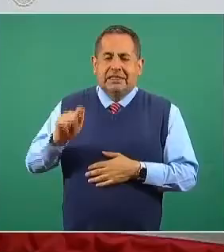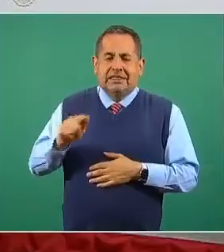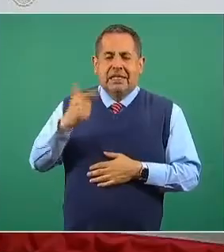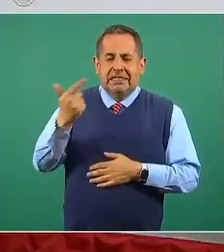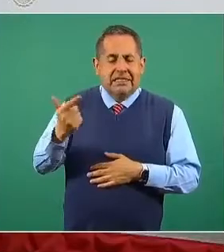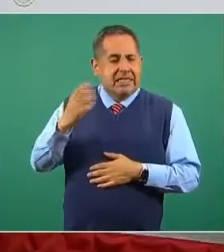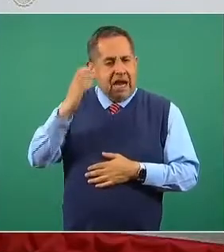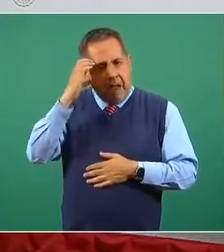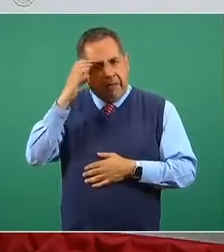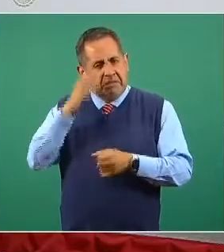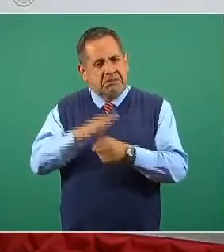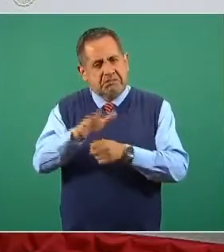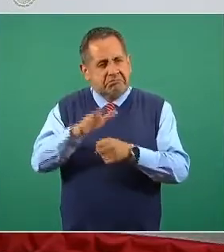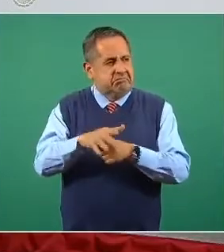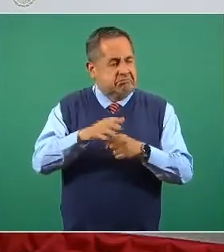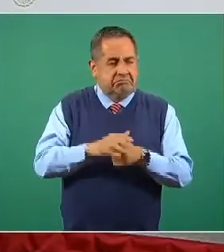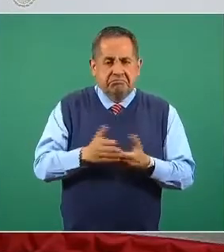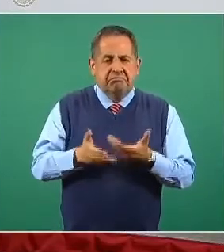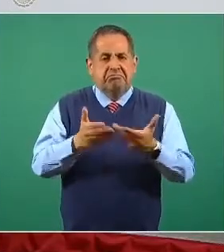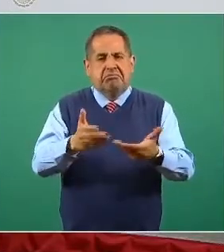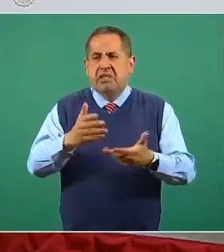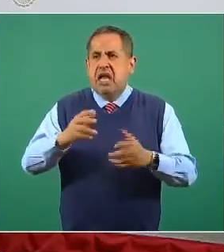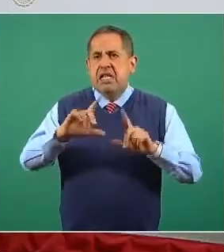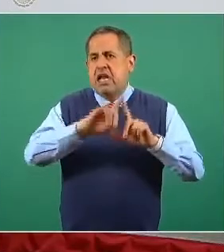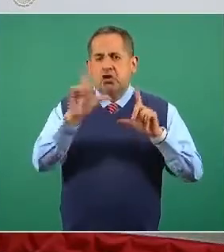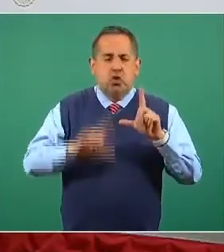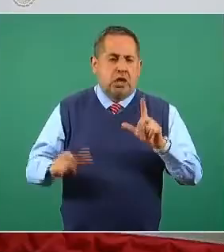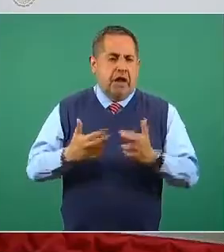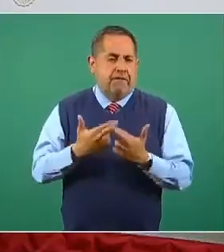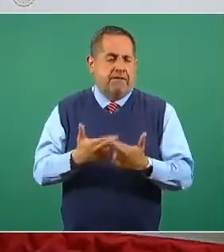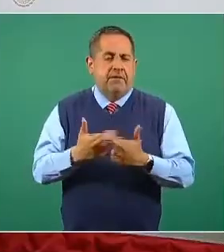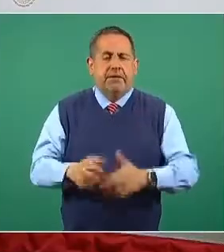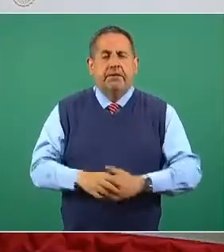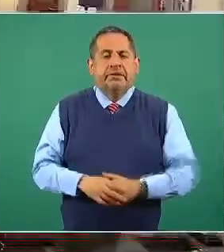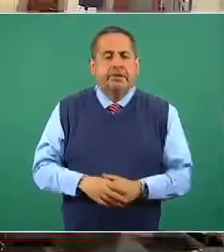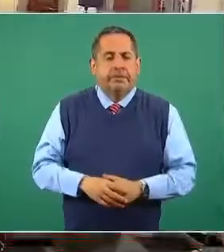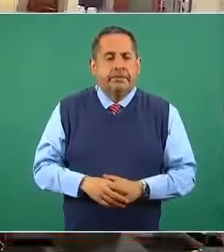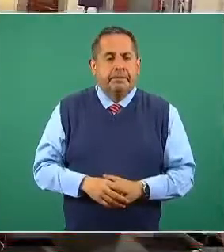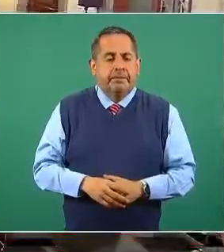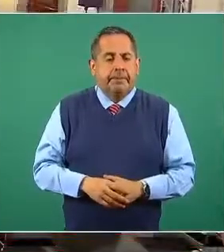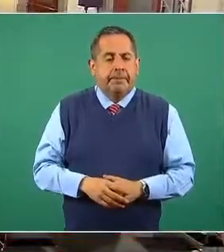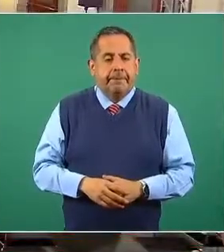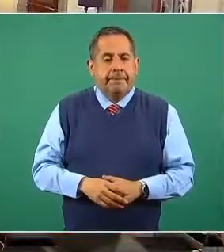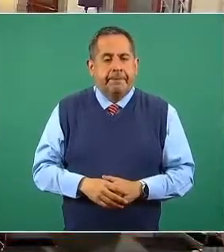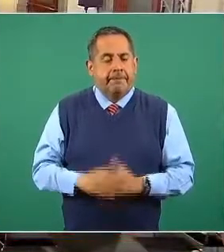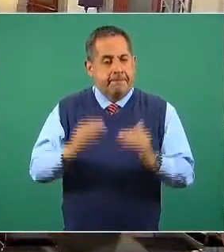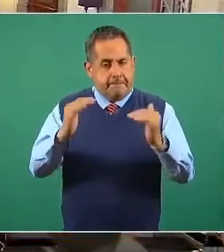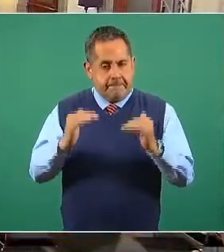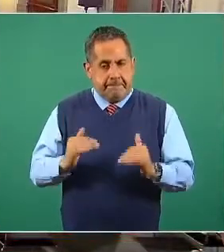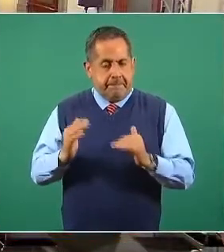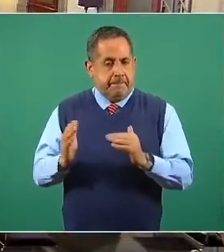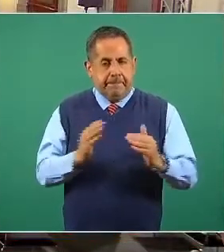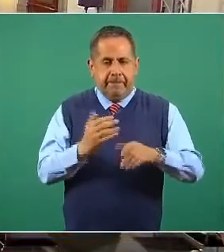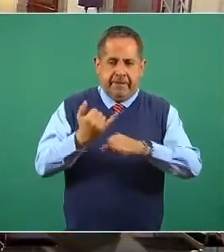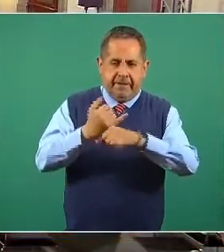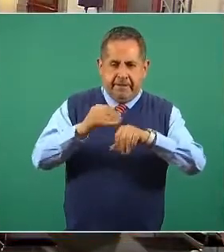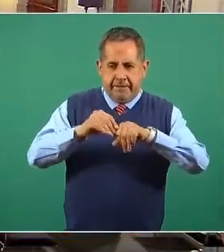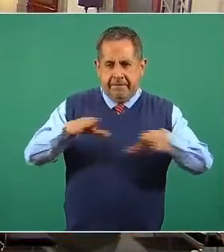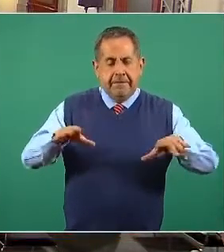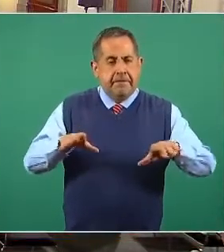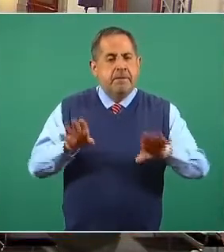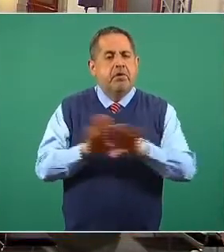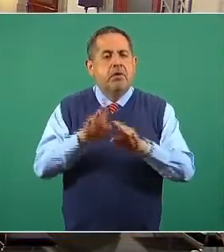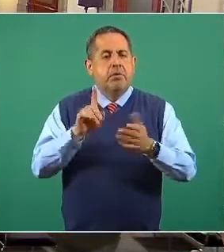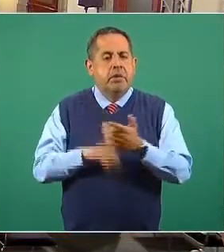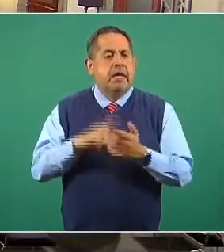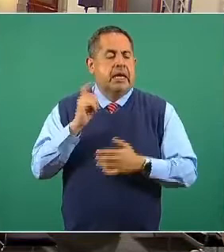4.977 camas disponibles a nivel nacional. Bien, vamos a pasar ahora al segundo componente informativo, que tiene